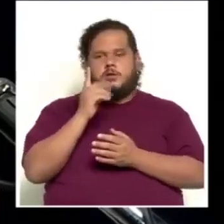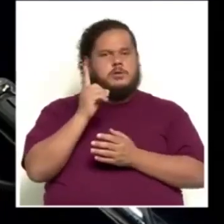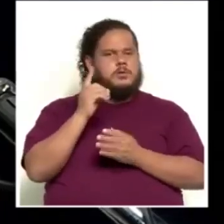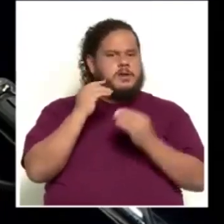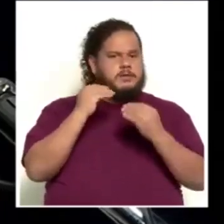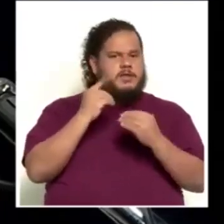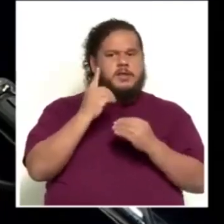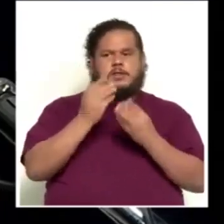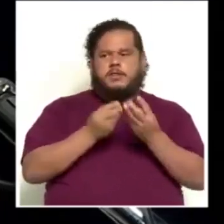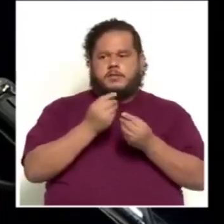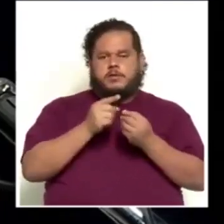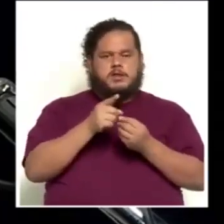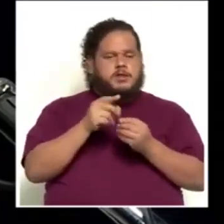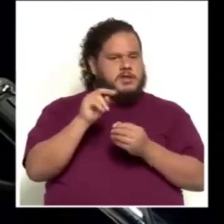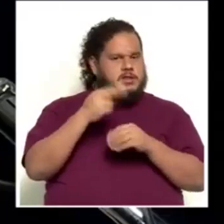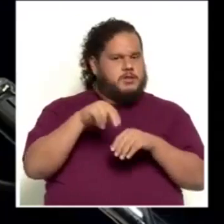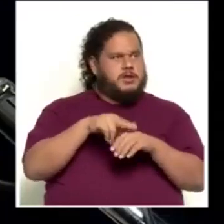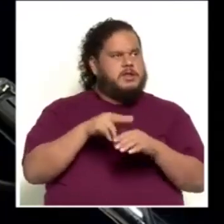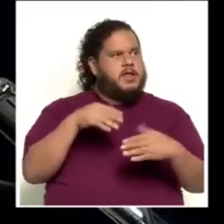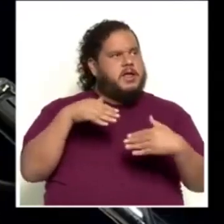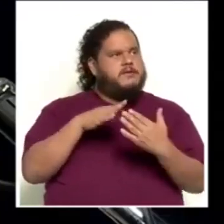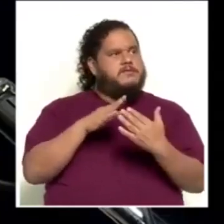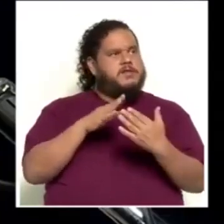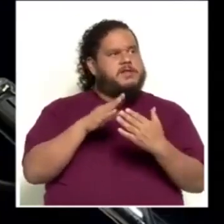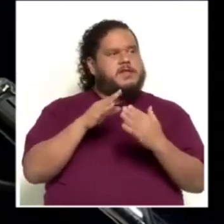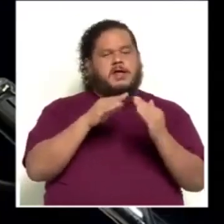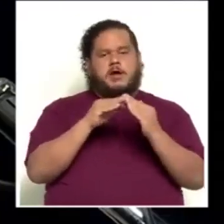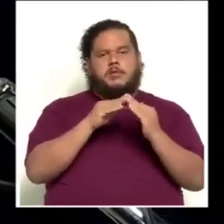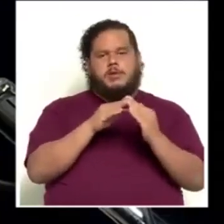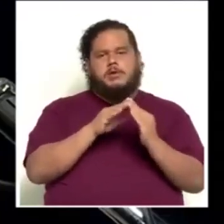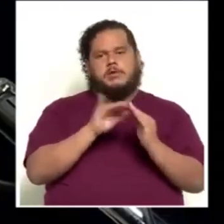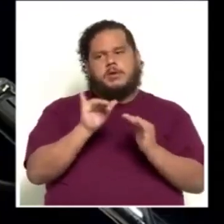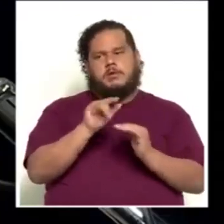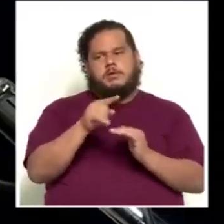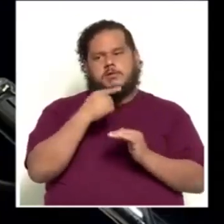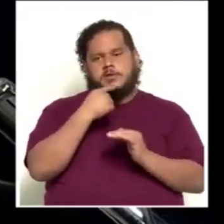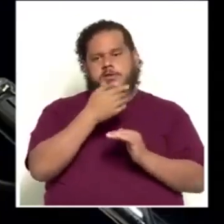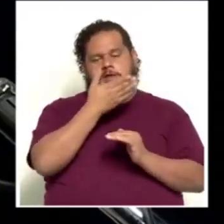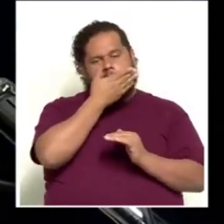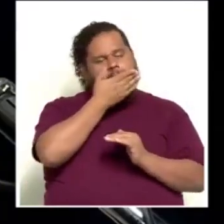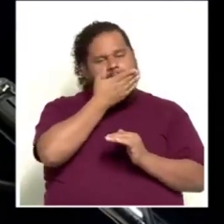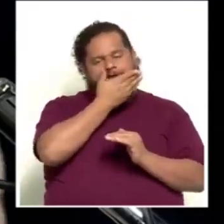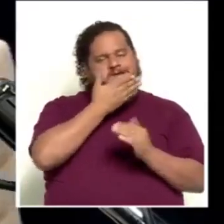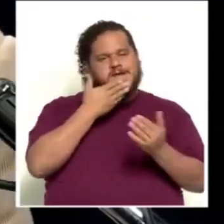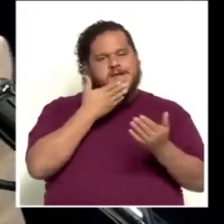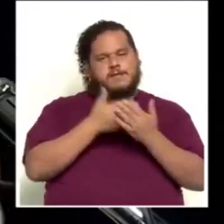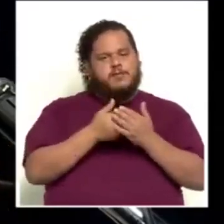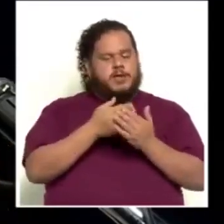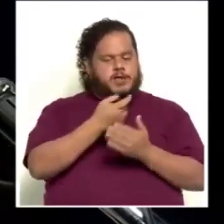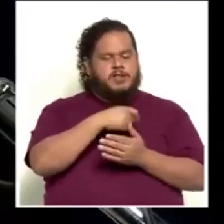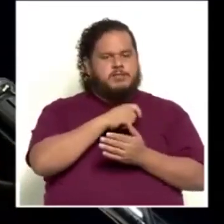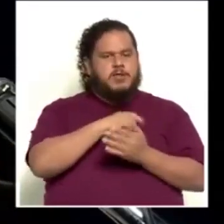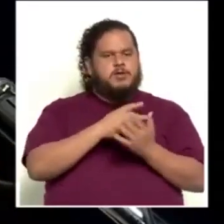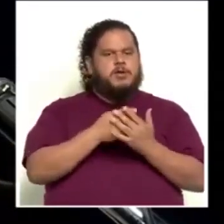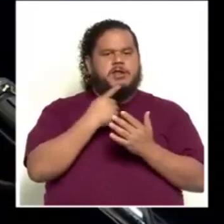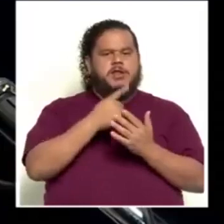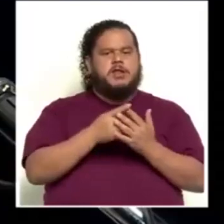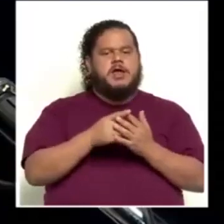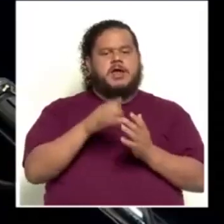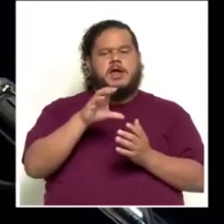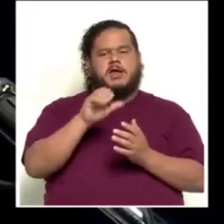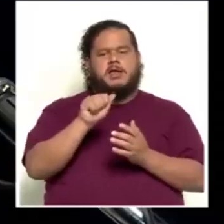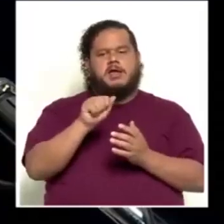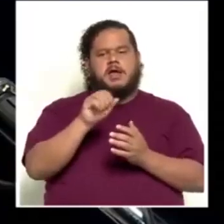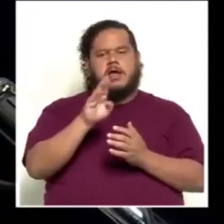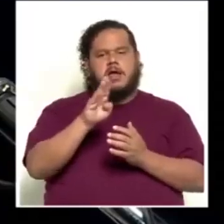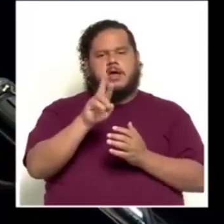de un producto de esa naturaleza frente a un pueblo que, como bien decías vos, en buen español de España, llamarían cabreado frente a